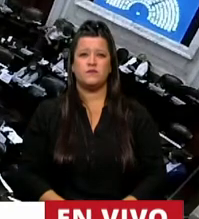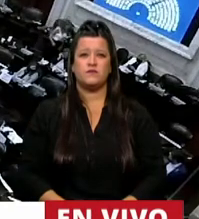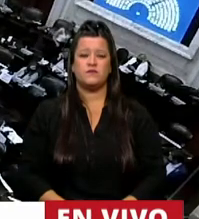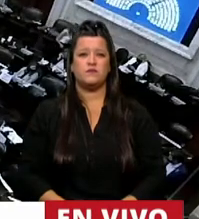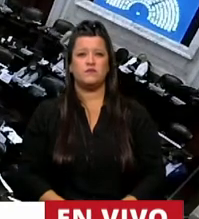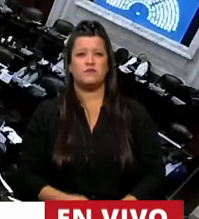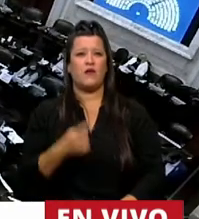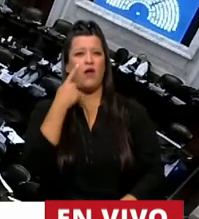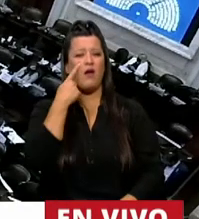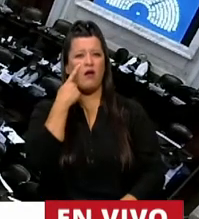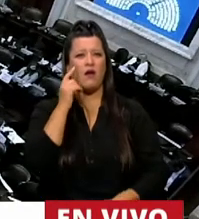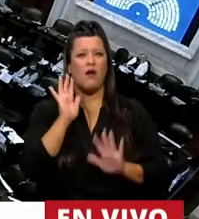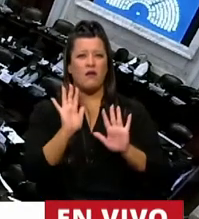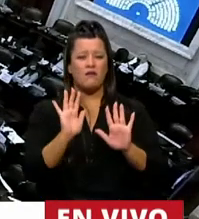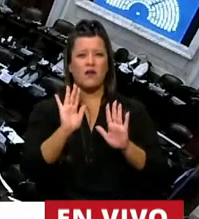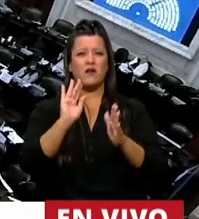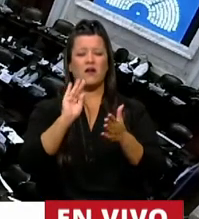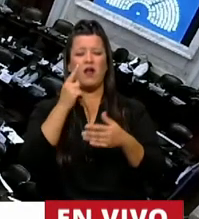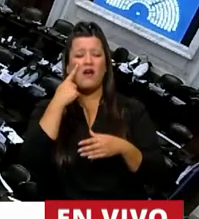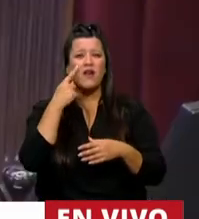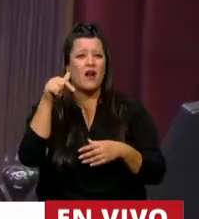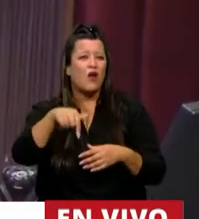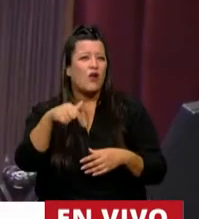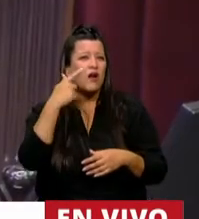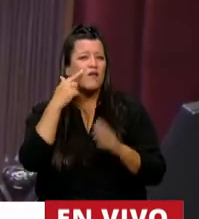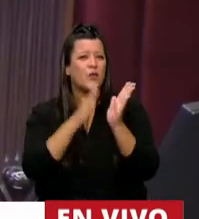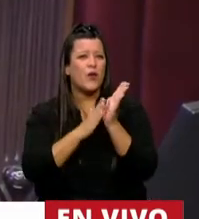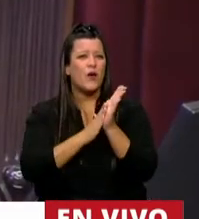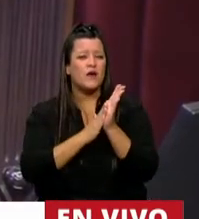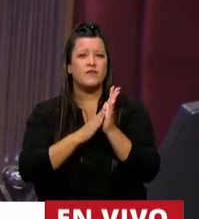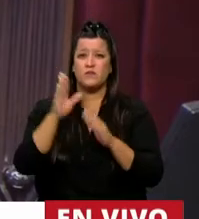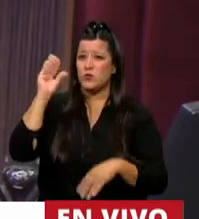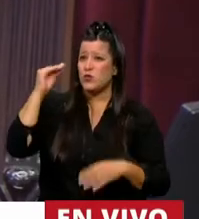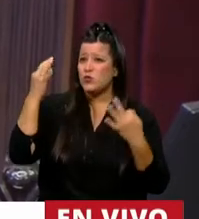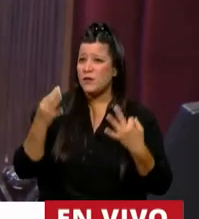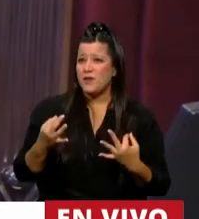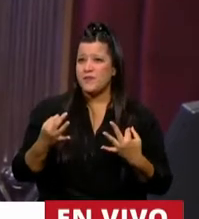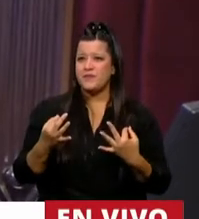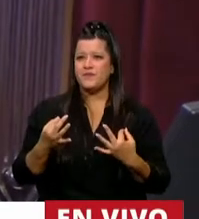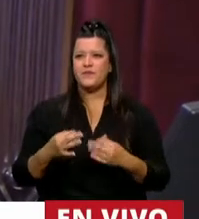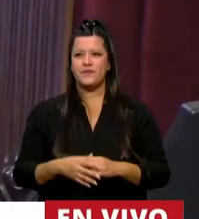A ver, diputado, ahí, a ver. ¿Me escucha ahí?